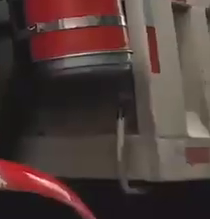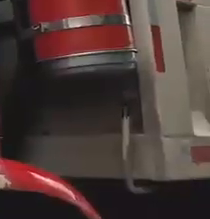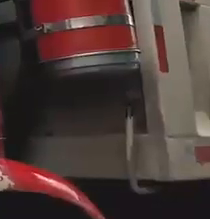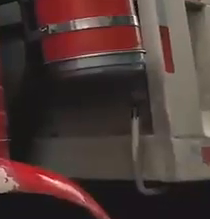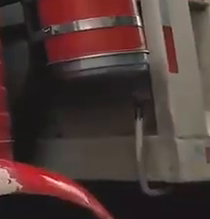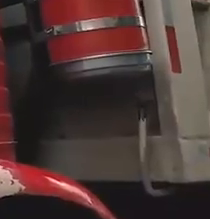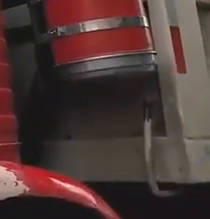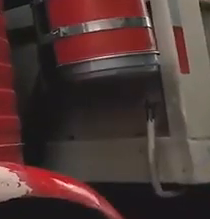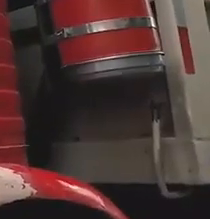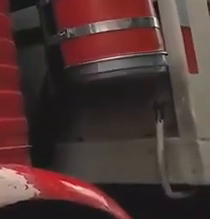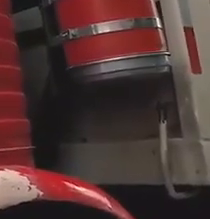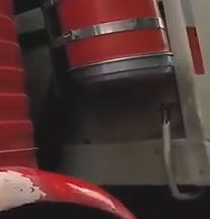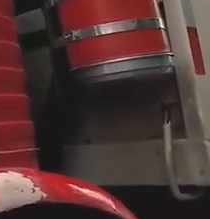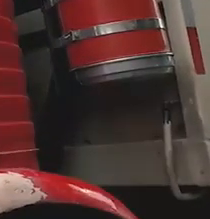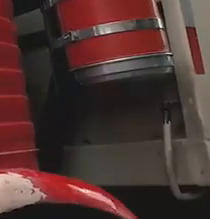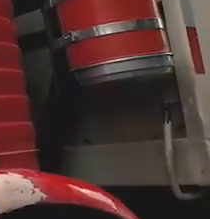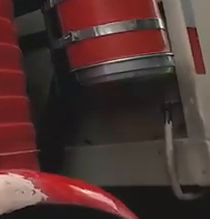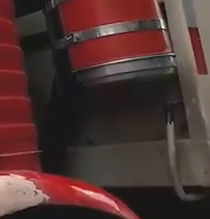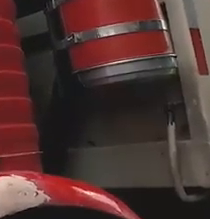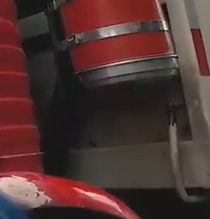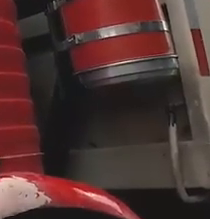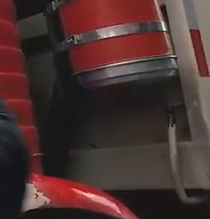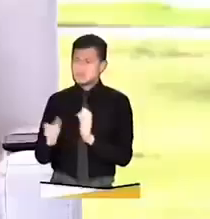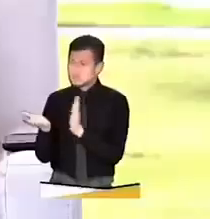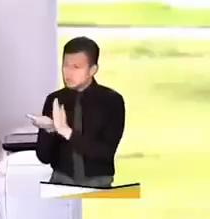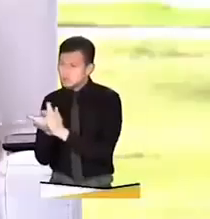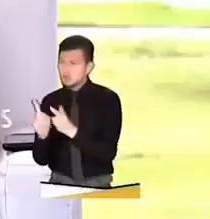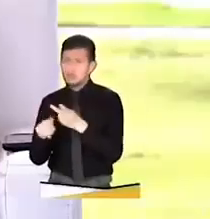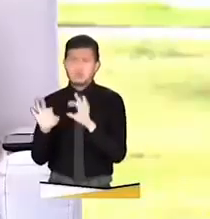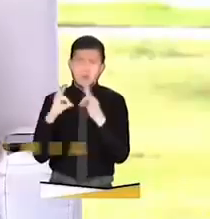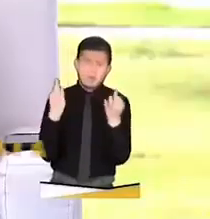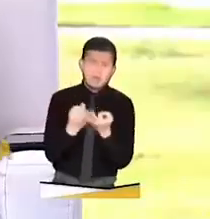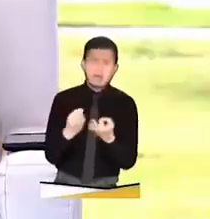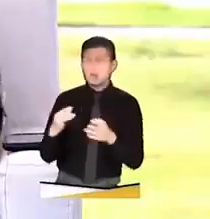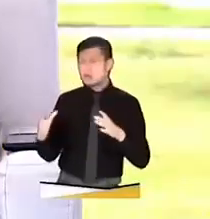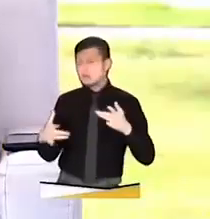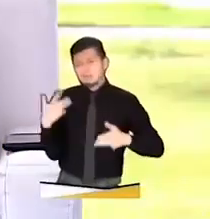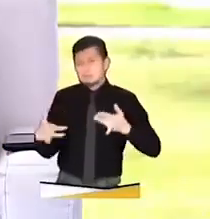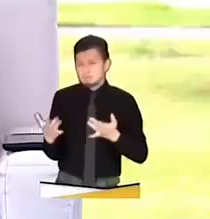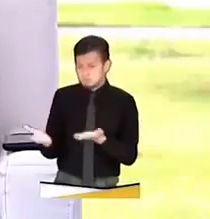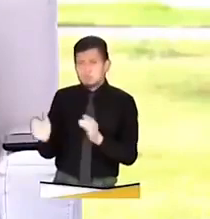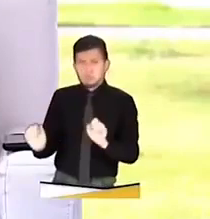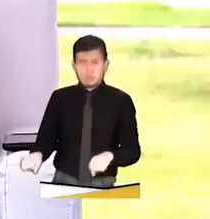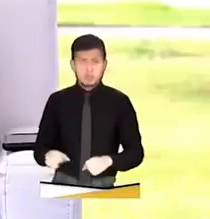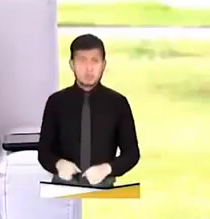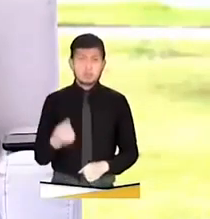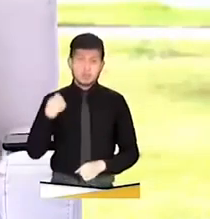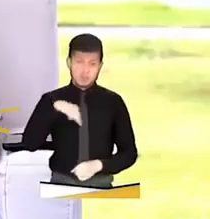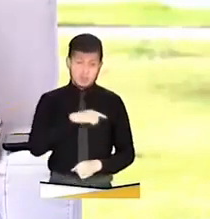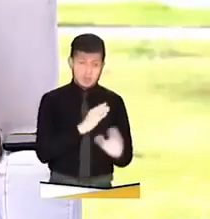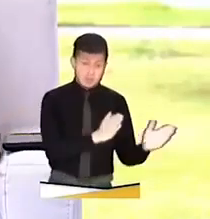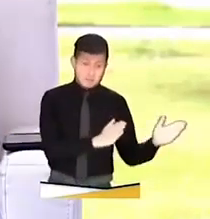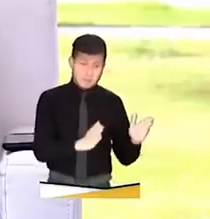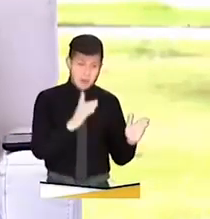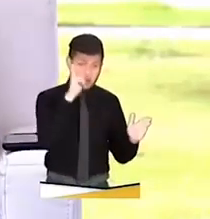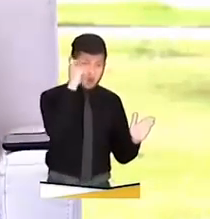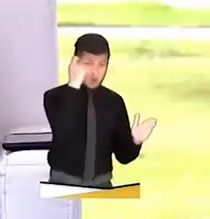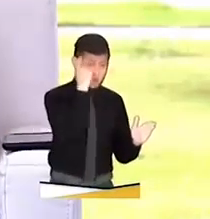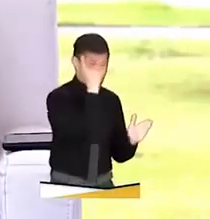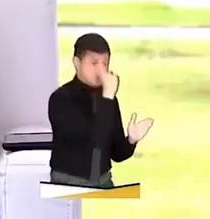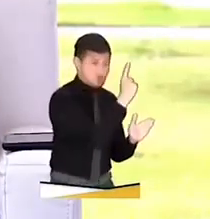crisis de la humanidad desde hace casi 100 años. Nos ha tocado cumplir dos planes de gobierno, nos ha tocado